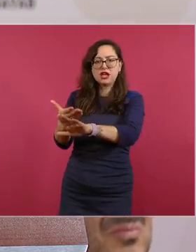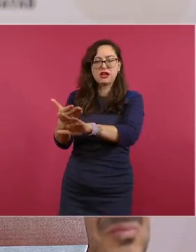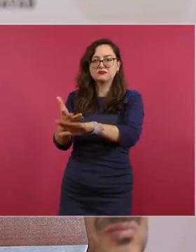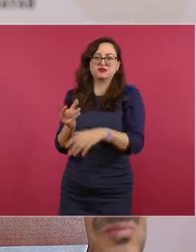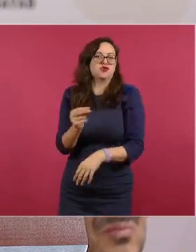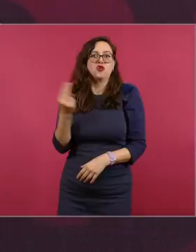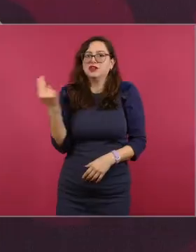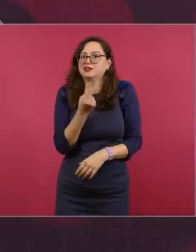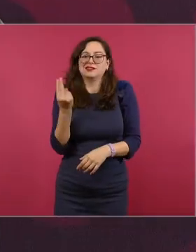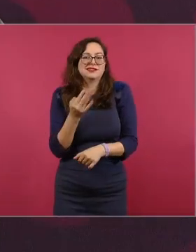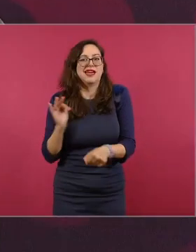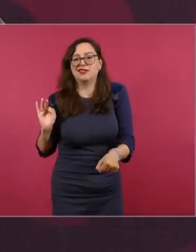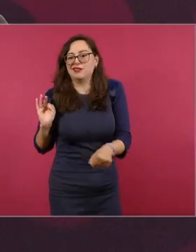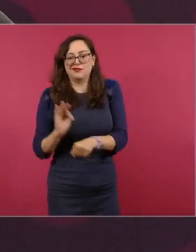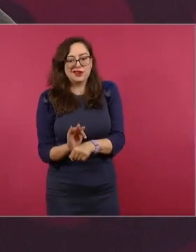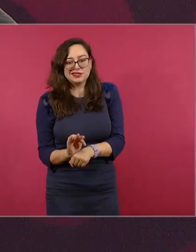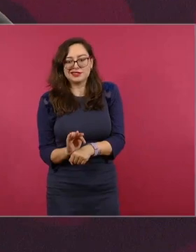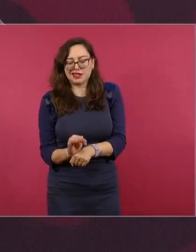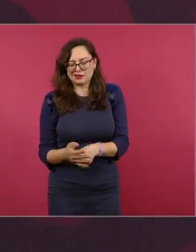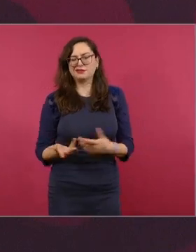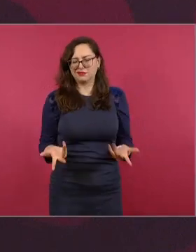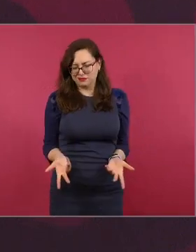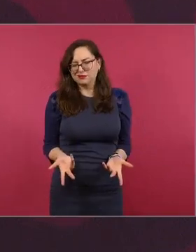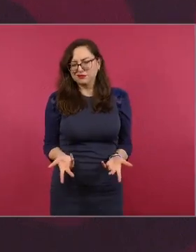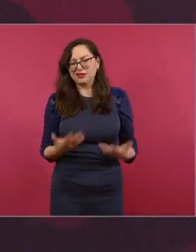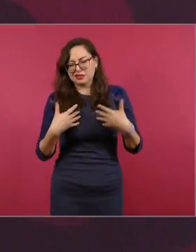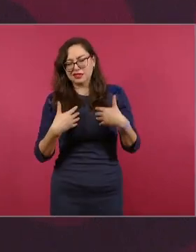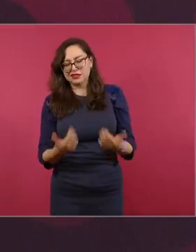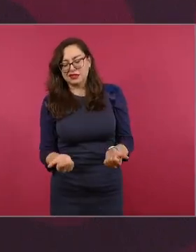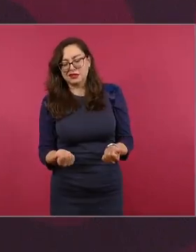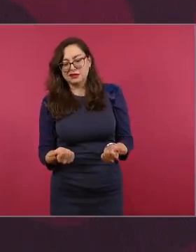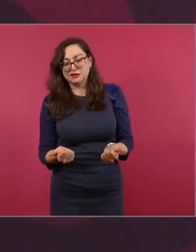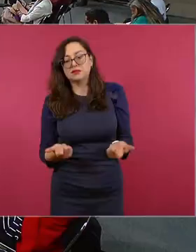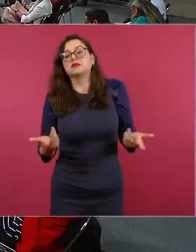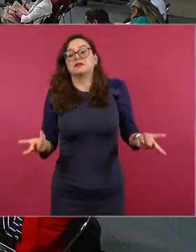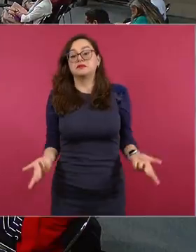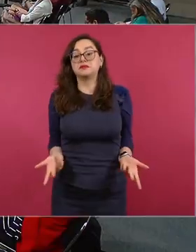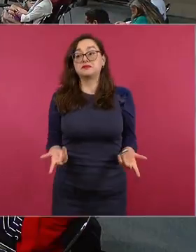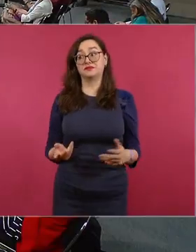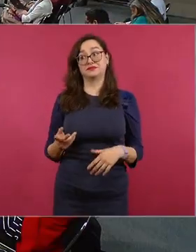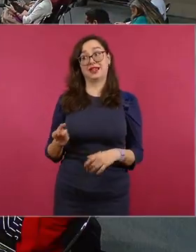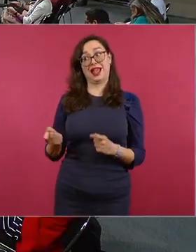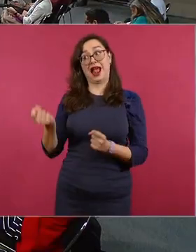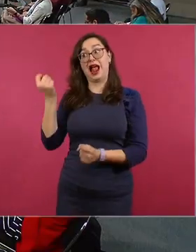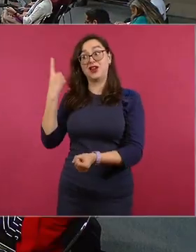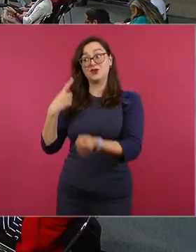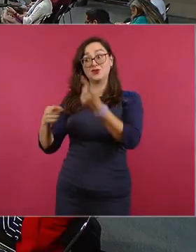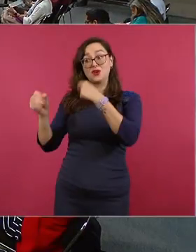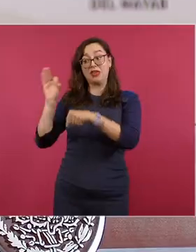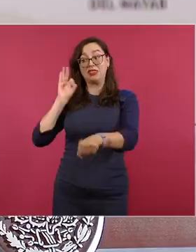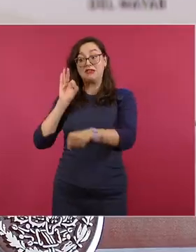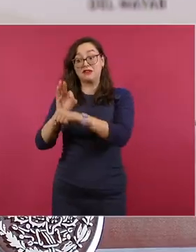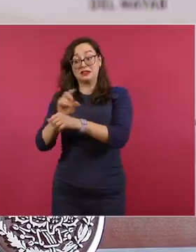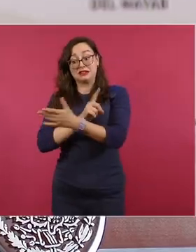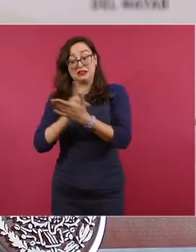organismos de derechos humanos, que dicho sea de paso, unos son auténticos y otros